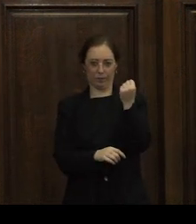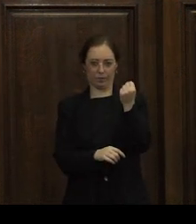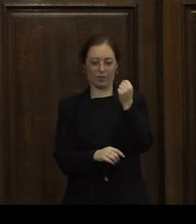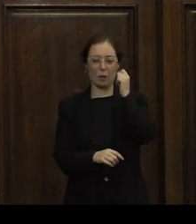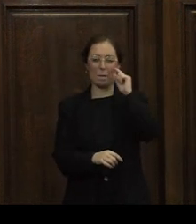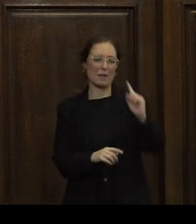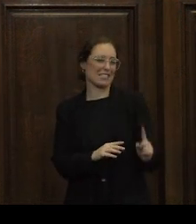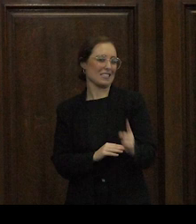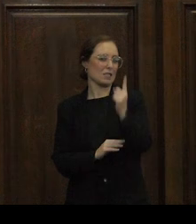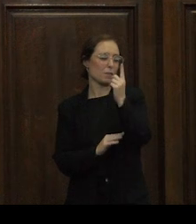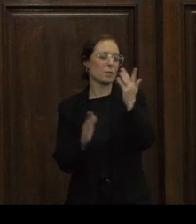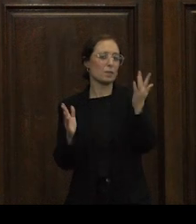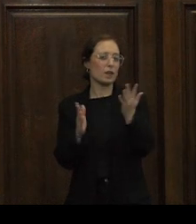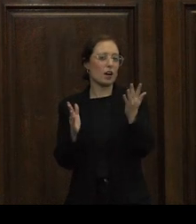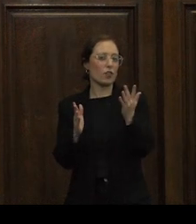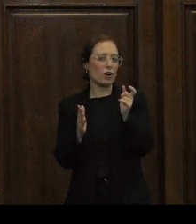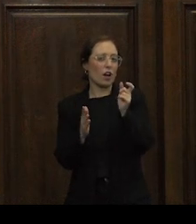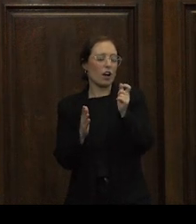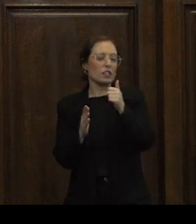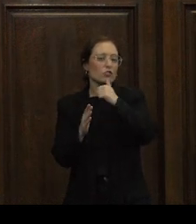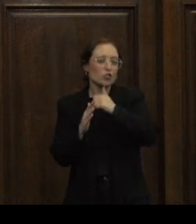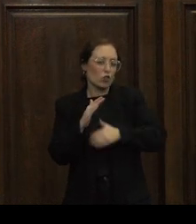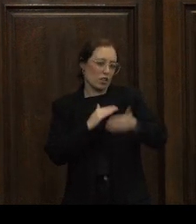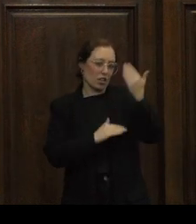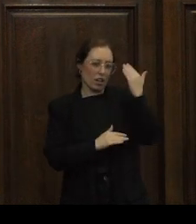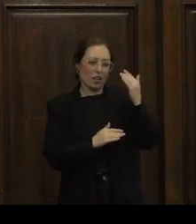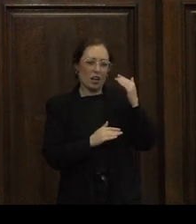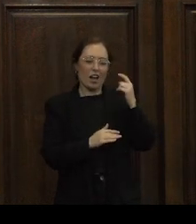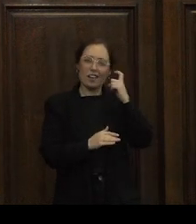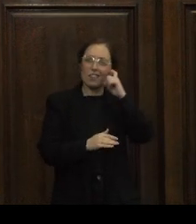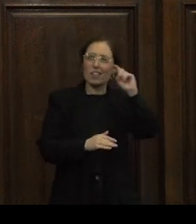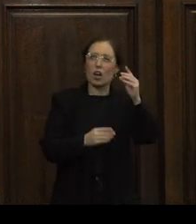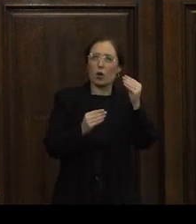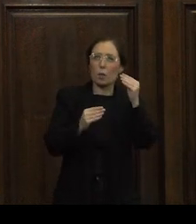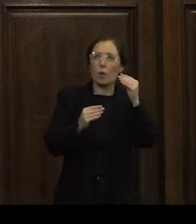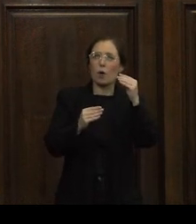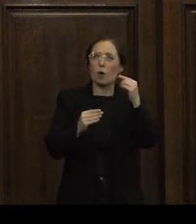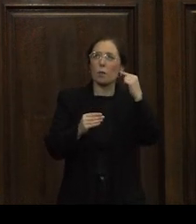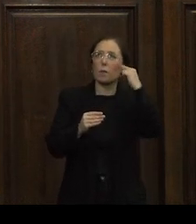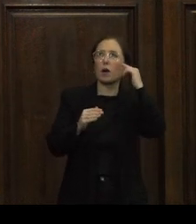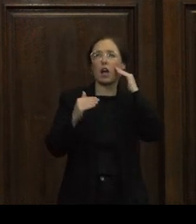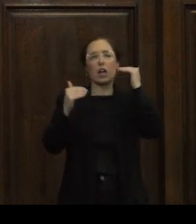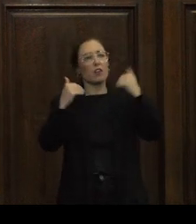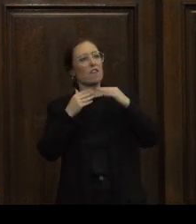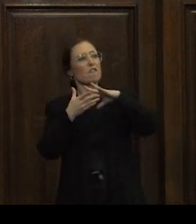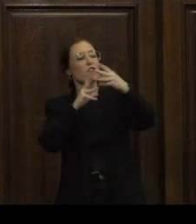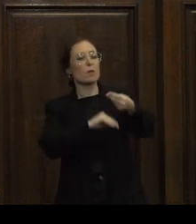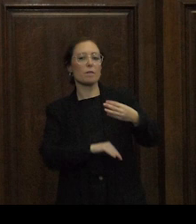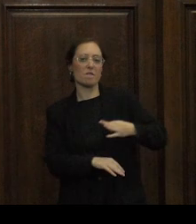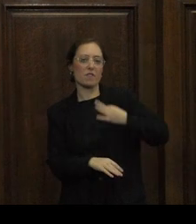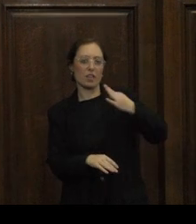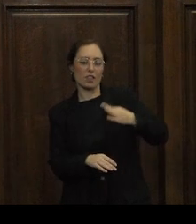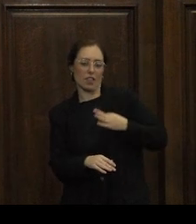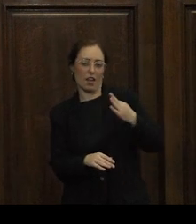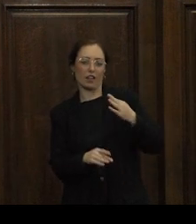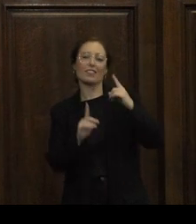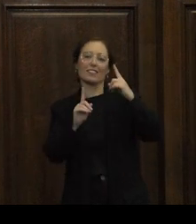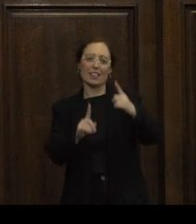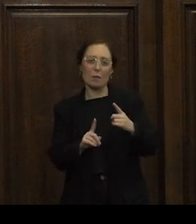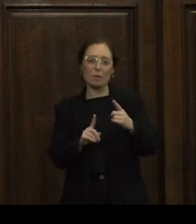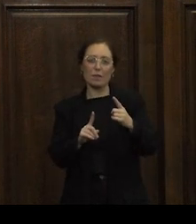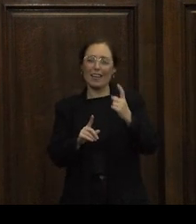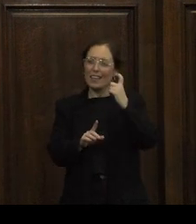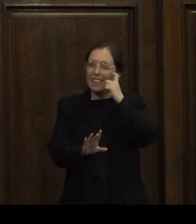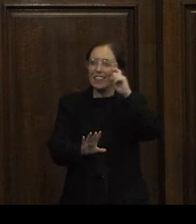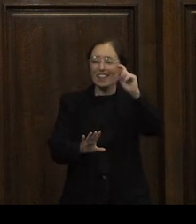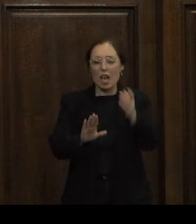principales componentes de esa transformación histórica, en las subjetividades, en los valores y en los modos de vivir, que acompañan y